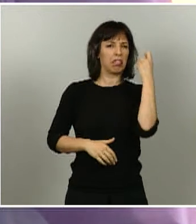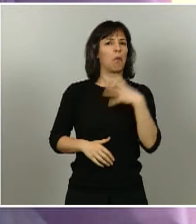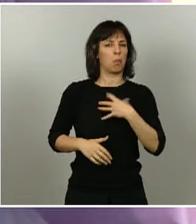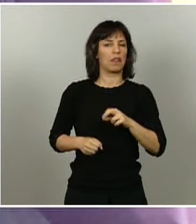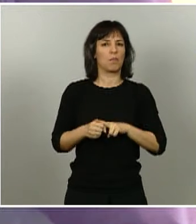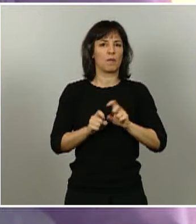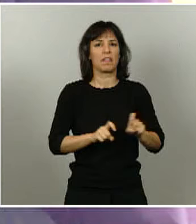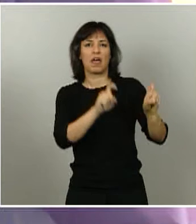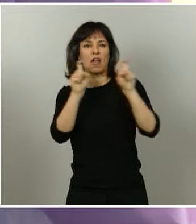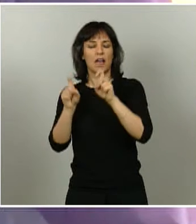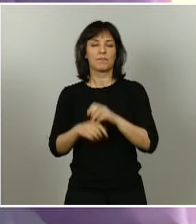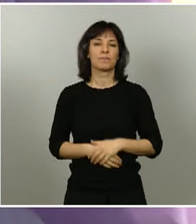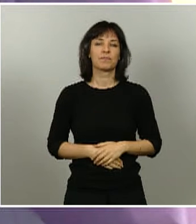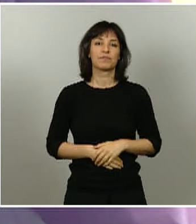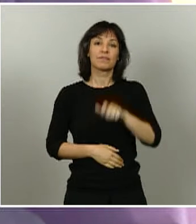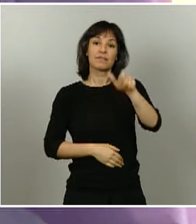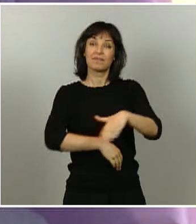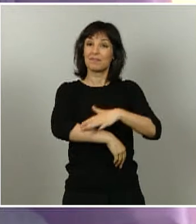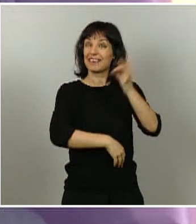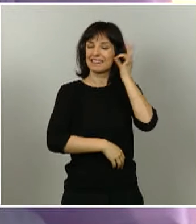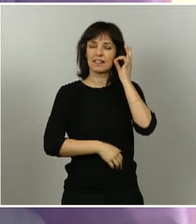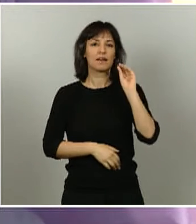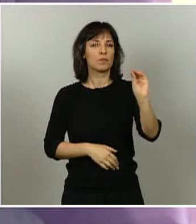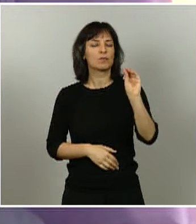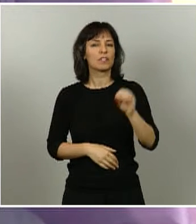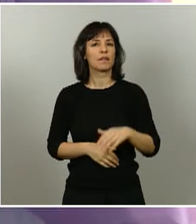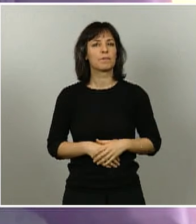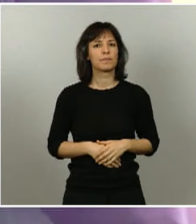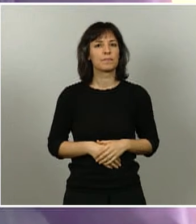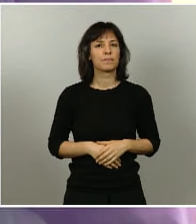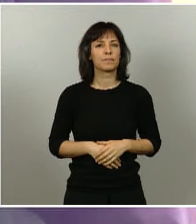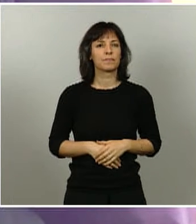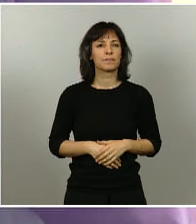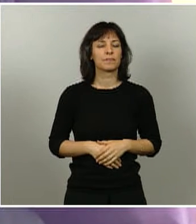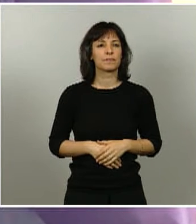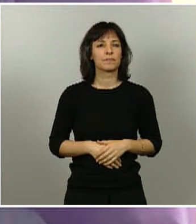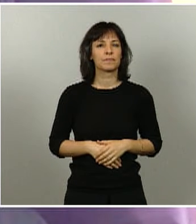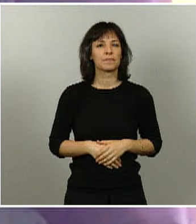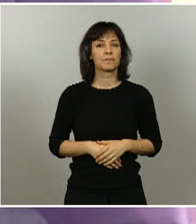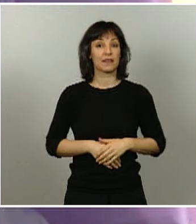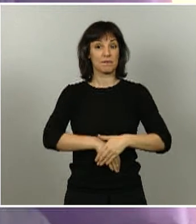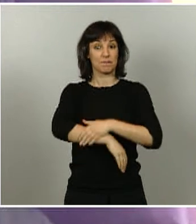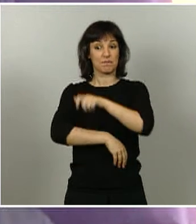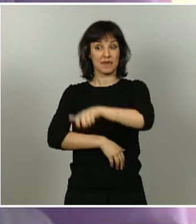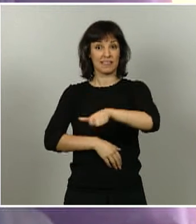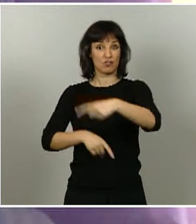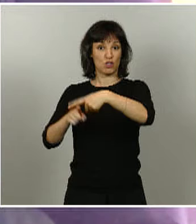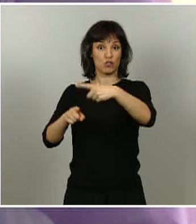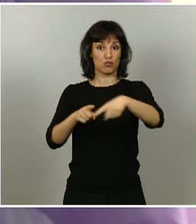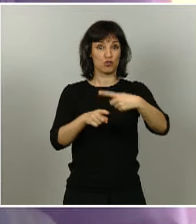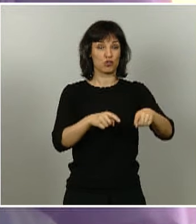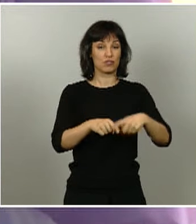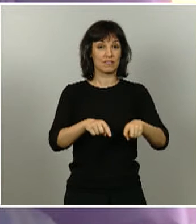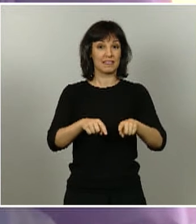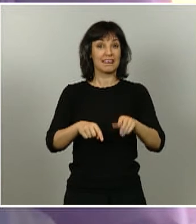si considera contradictorias que hubo incoherencias entre las versiones de distintos ministros sobre ese mismo acuerdo del